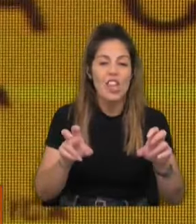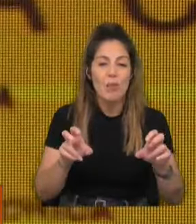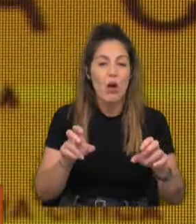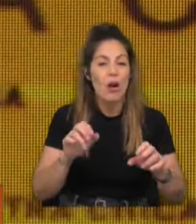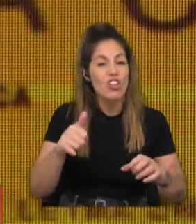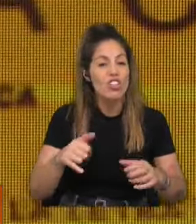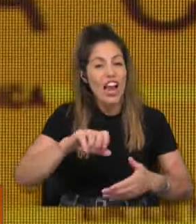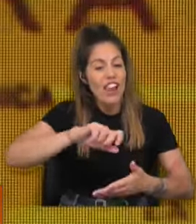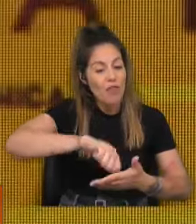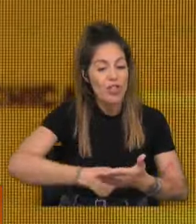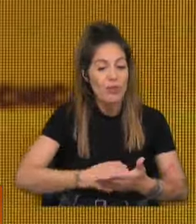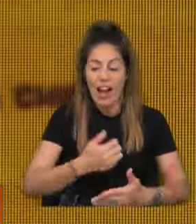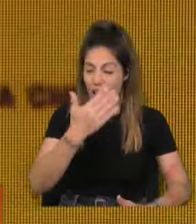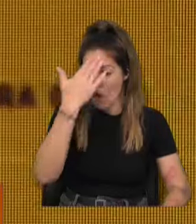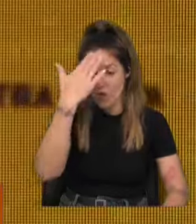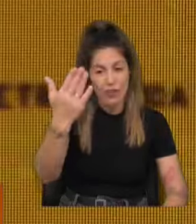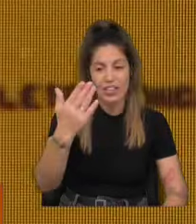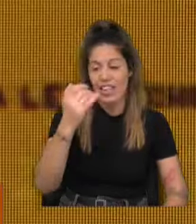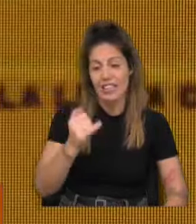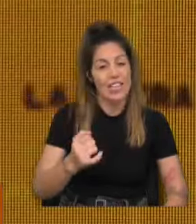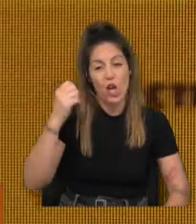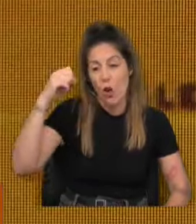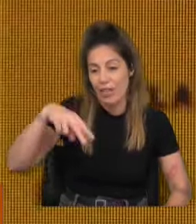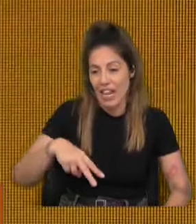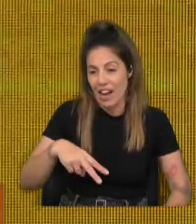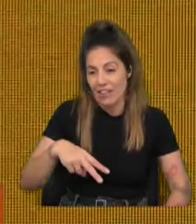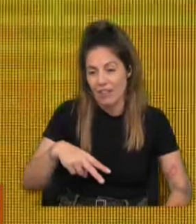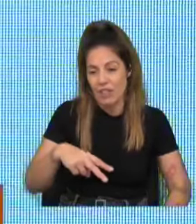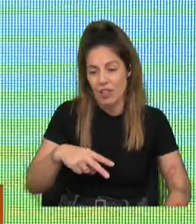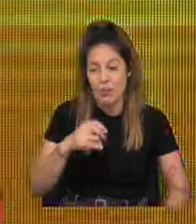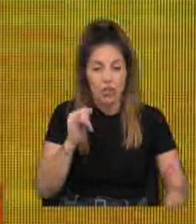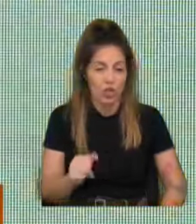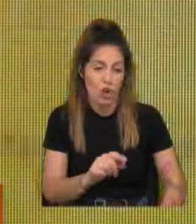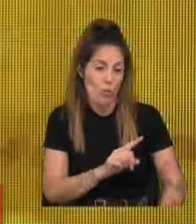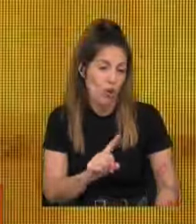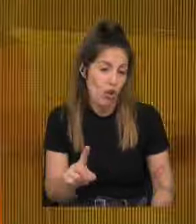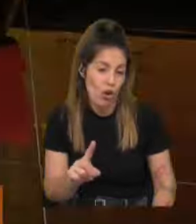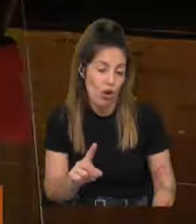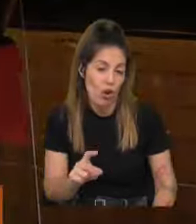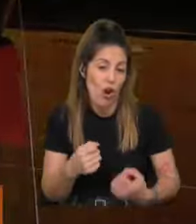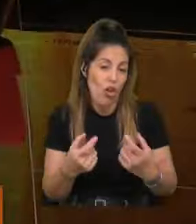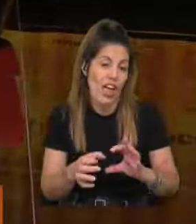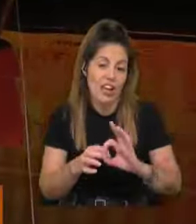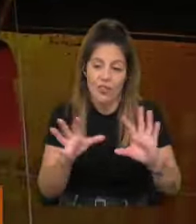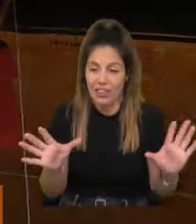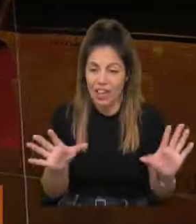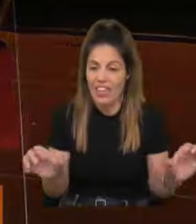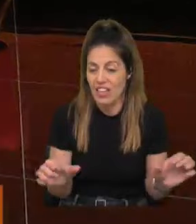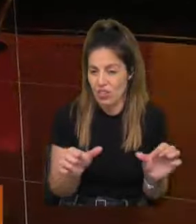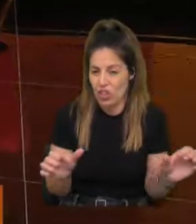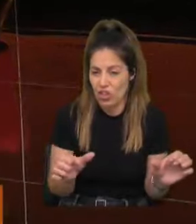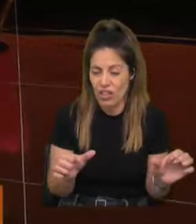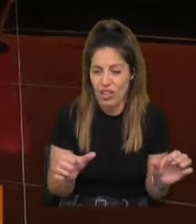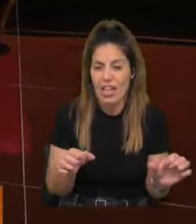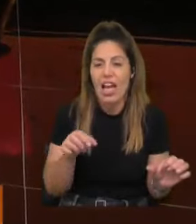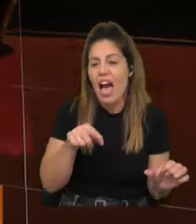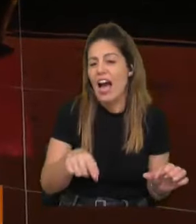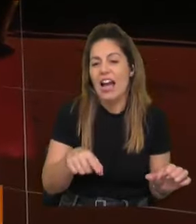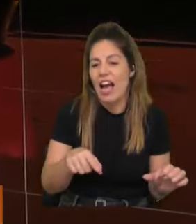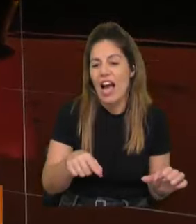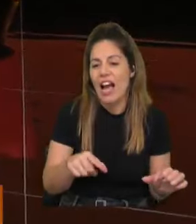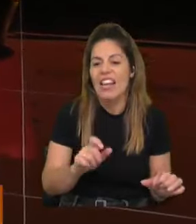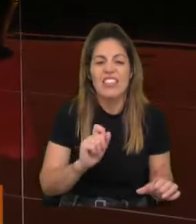firmas el frente amplio ya tiene que posicionarse de alguna manera y y dar libertad de acción es decir acá los que van a llevar la voz